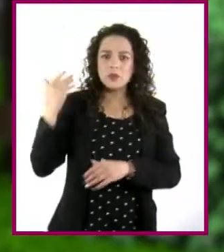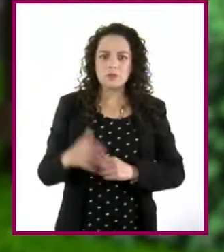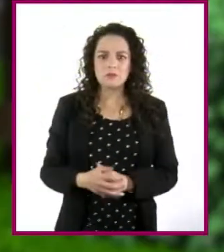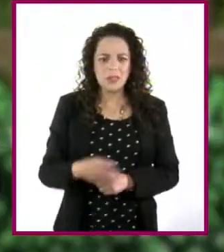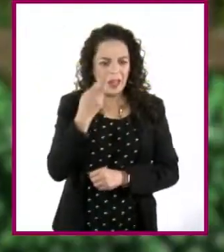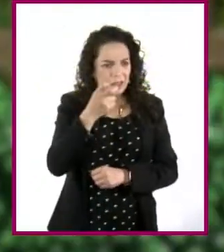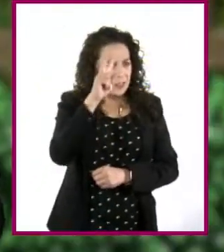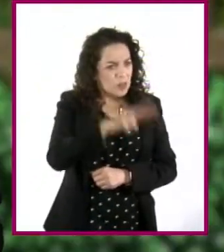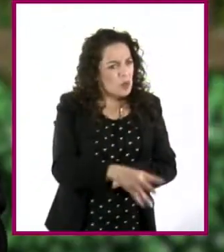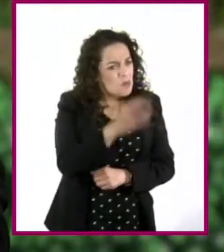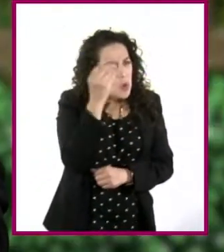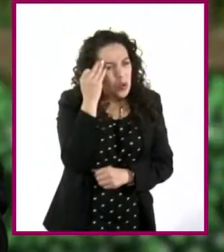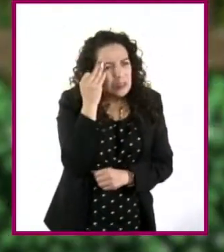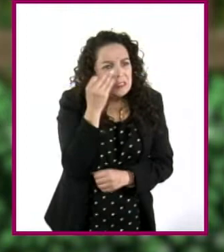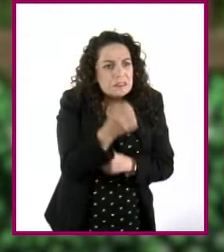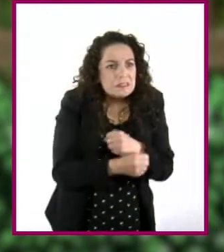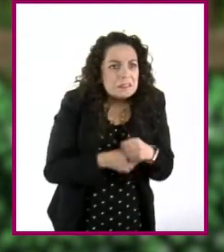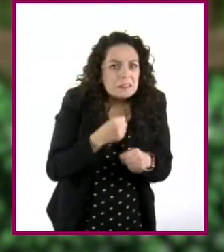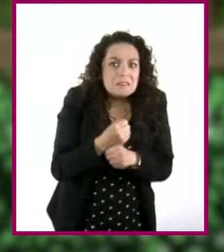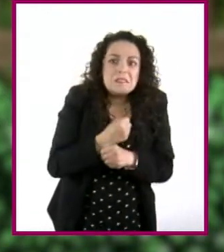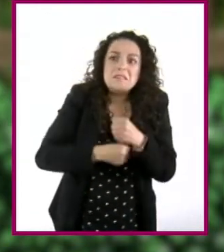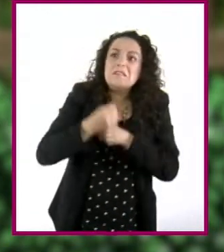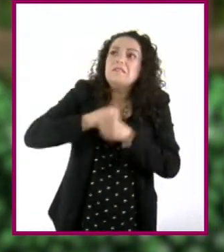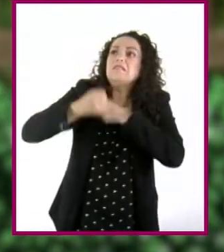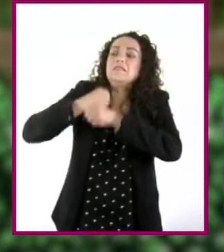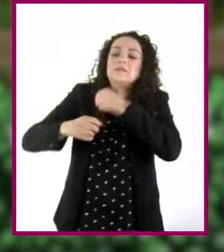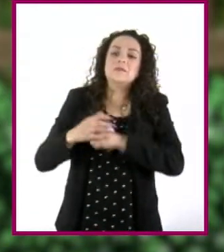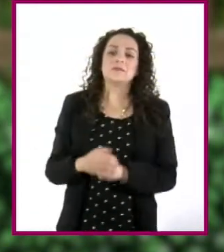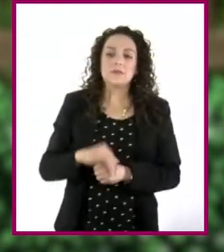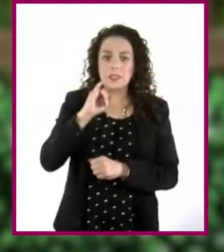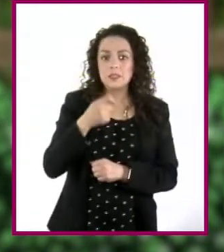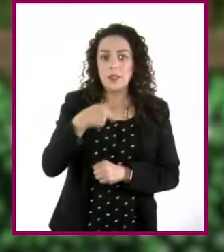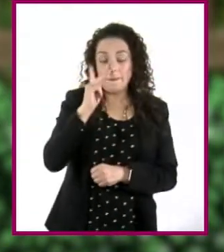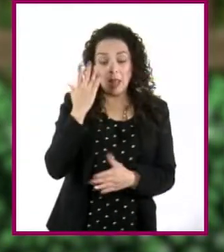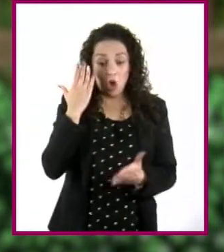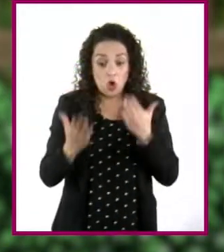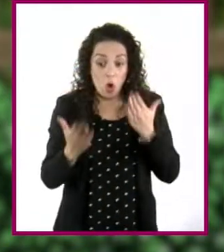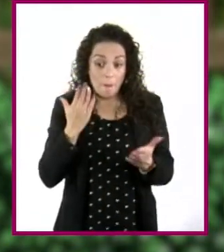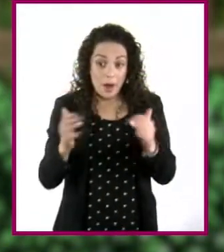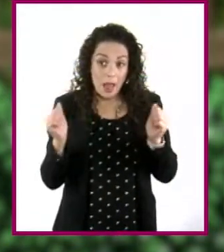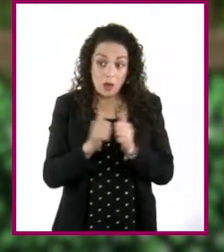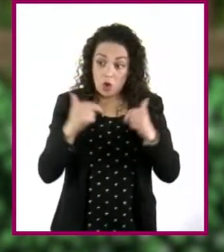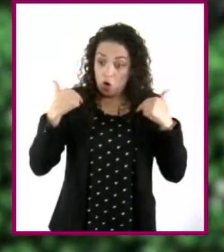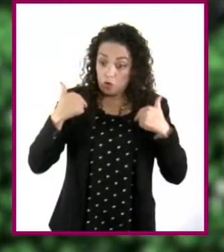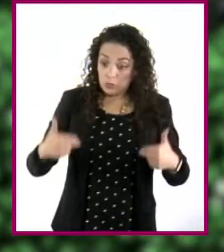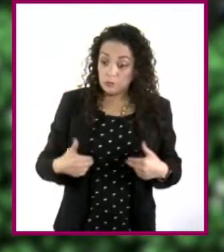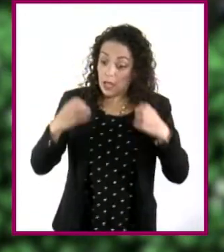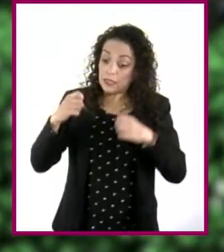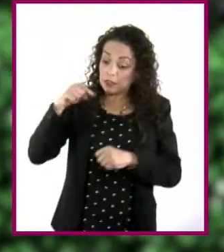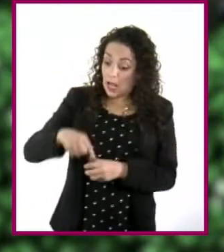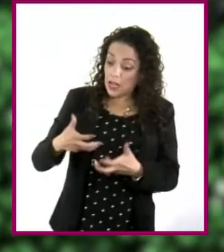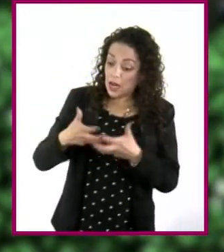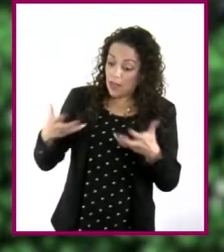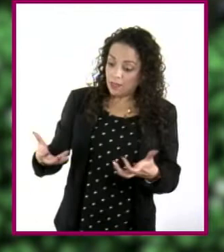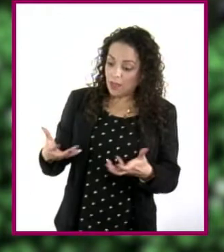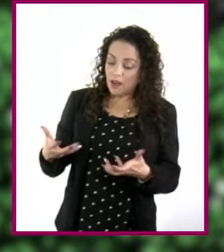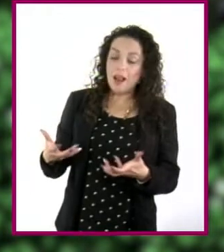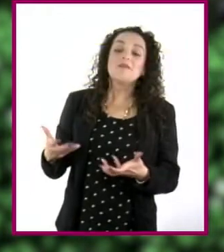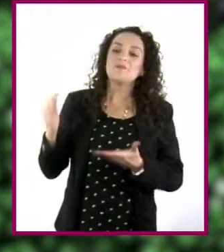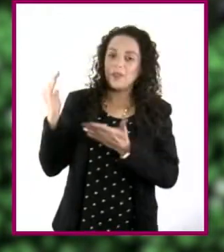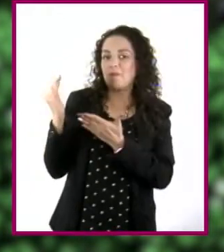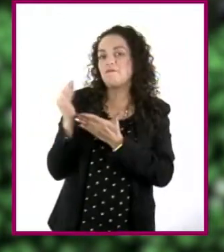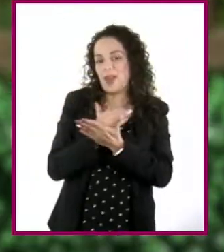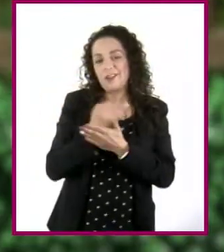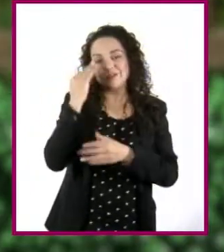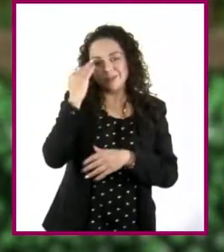tiempo. No tanto, comparado con el tiempo que lleva la especie humana rondando la Tierra. ¿Pero qué pasó en aquellos